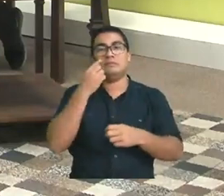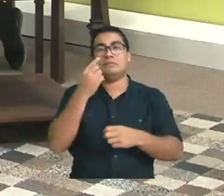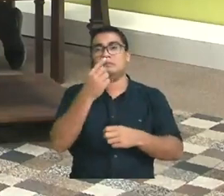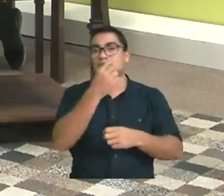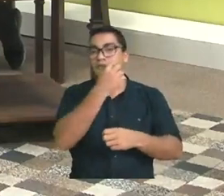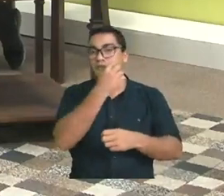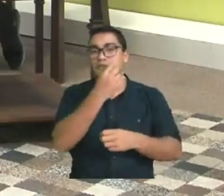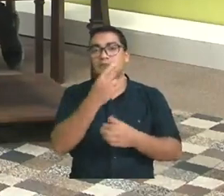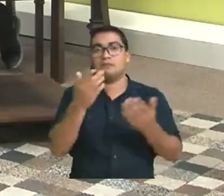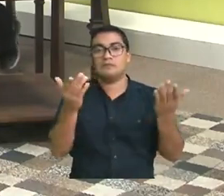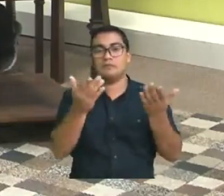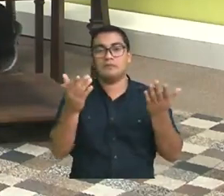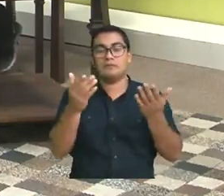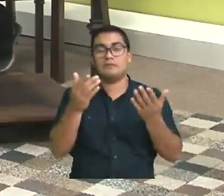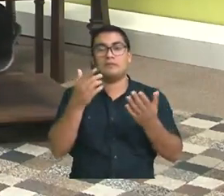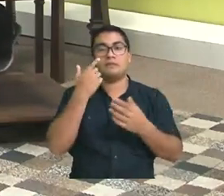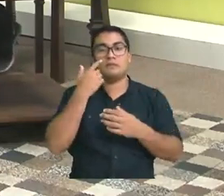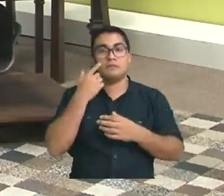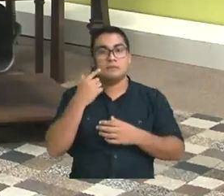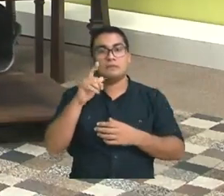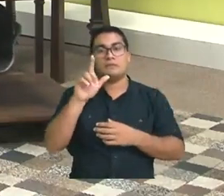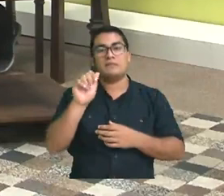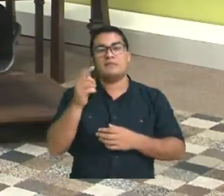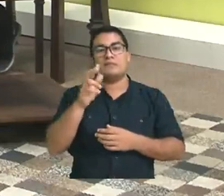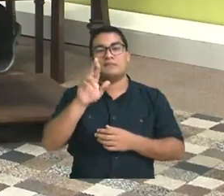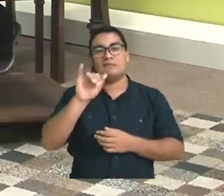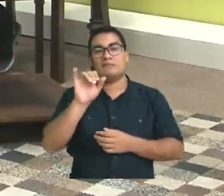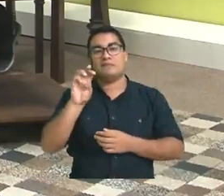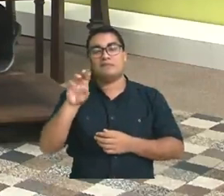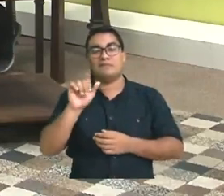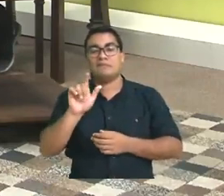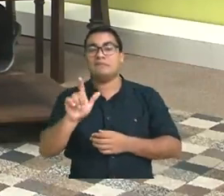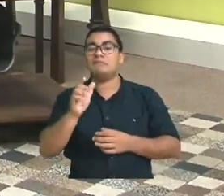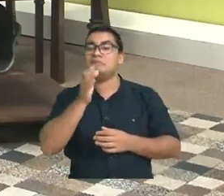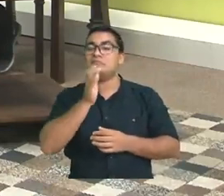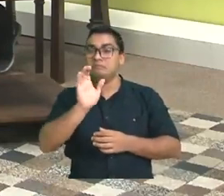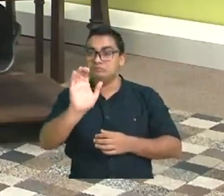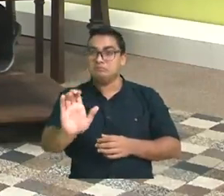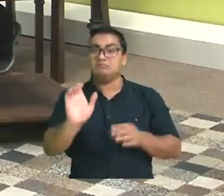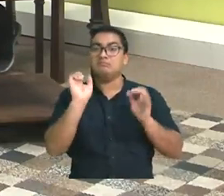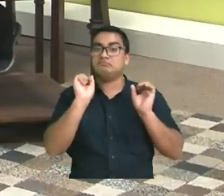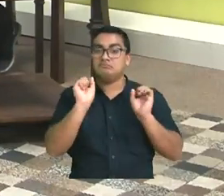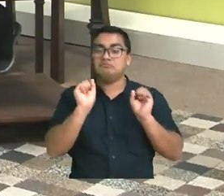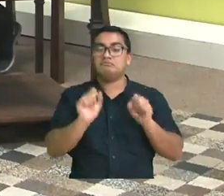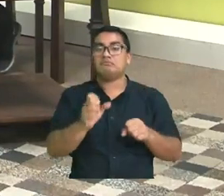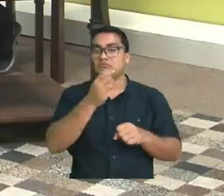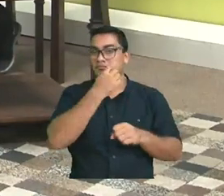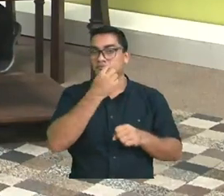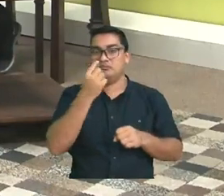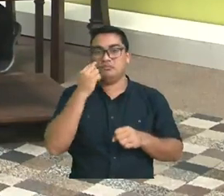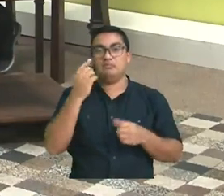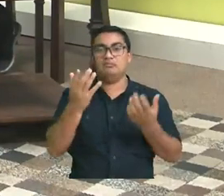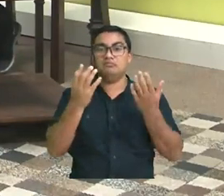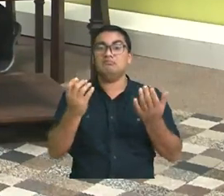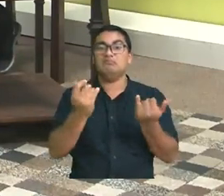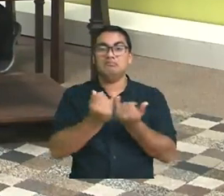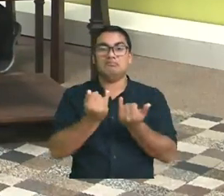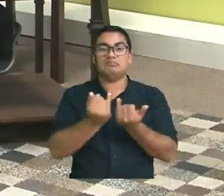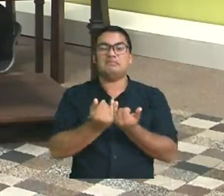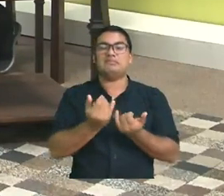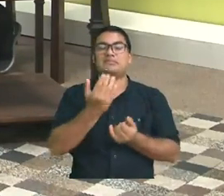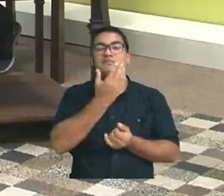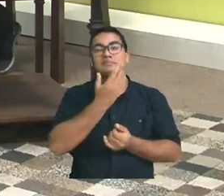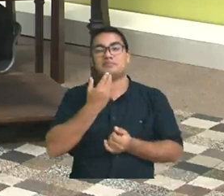en el crecimiento de la glándula lagrimal en un paciente pediátrico pueden presentar ojo seco. Los pacientes